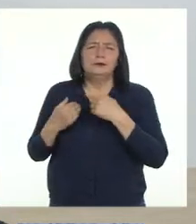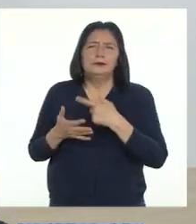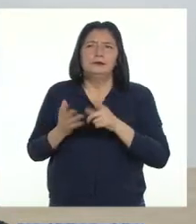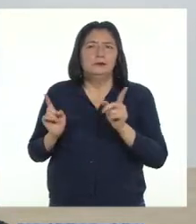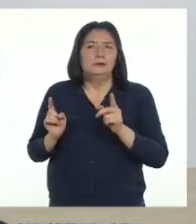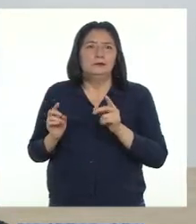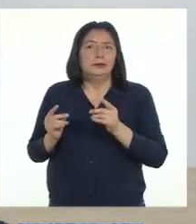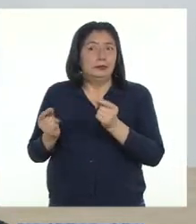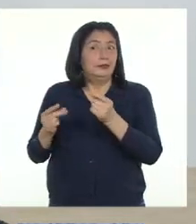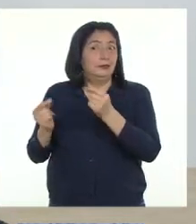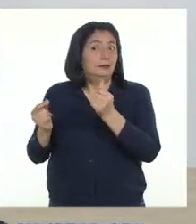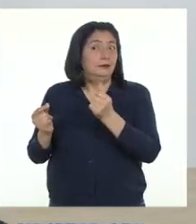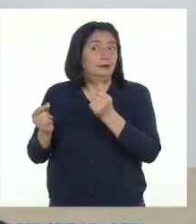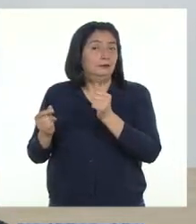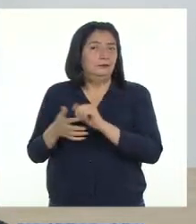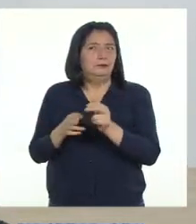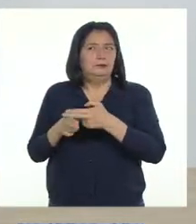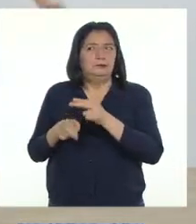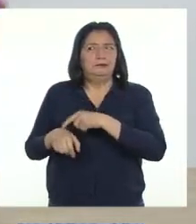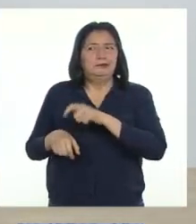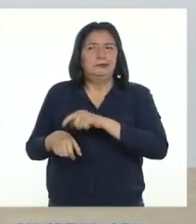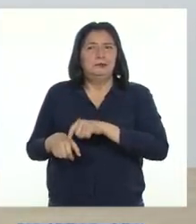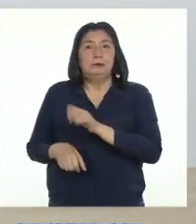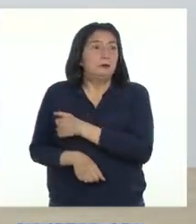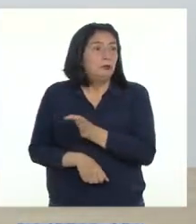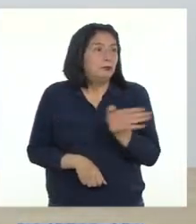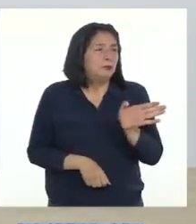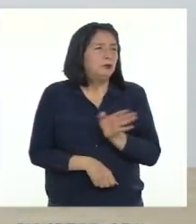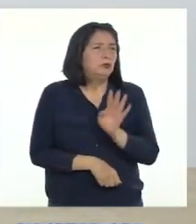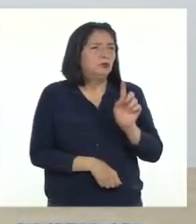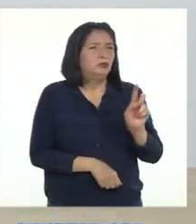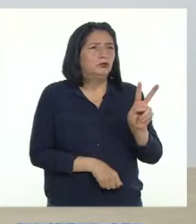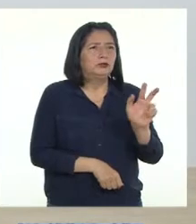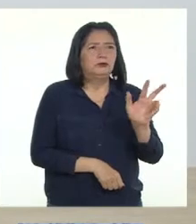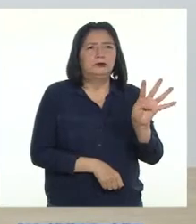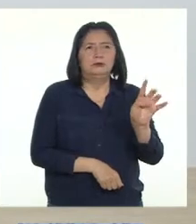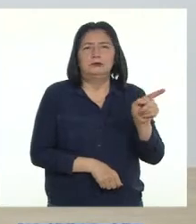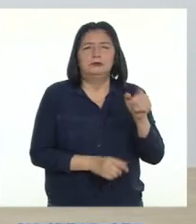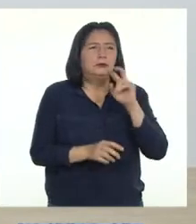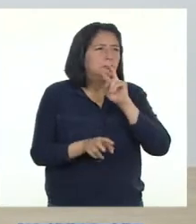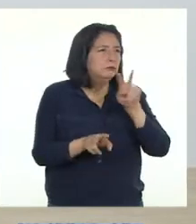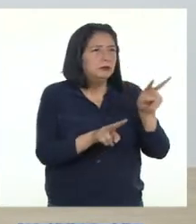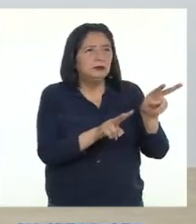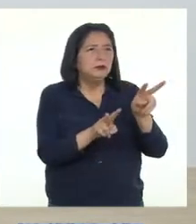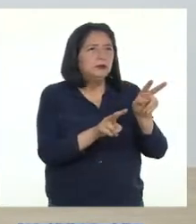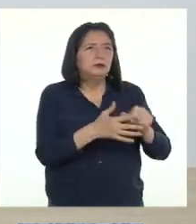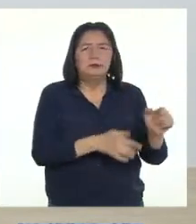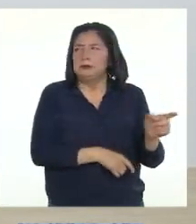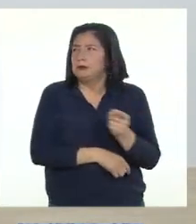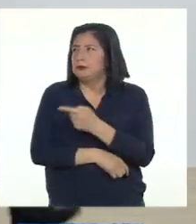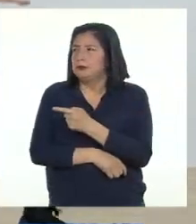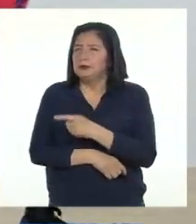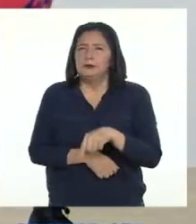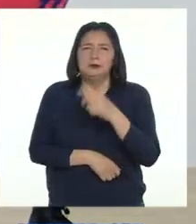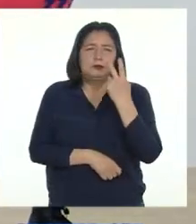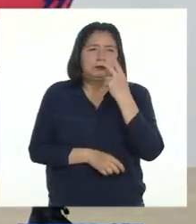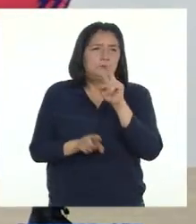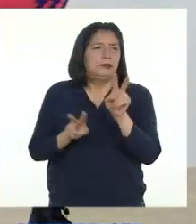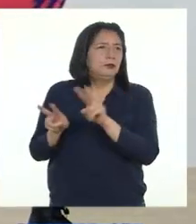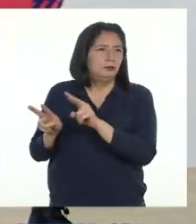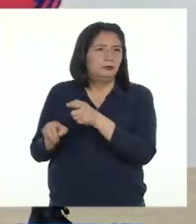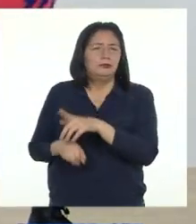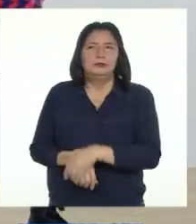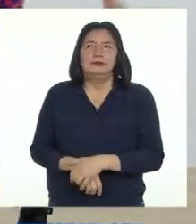vamos a hacerlo un poco más rápido porque nos queda corto el tiempo. Así que vamos para allá. 1, 2, 3, 4 y miro. Luego hacia allá. Y